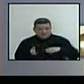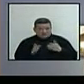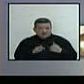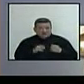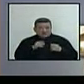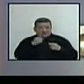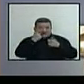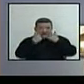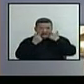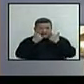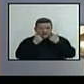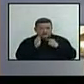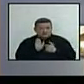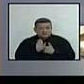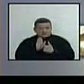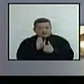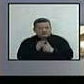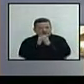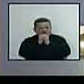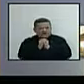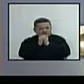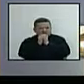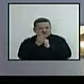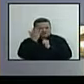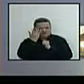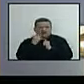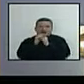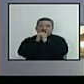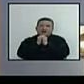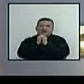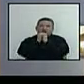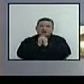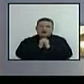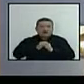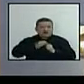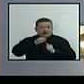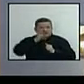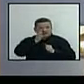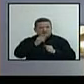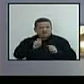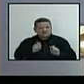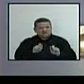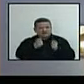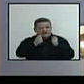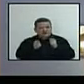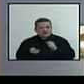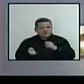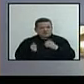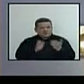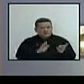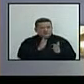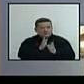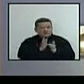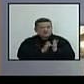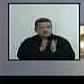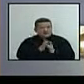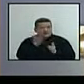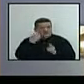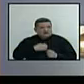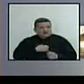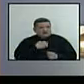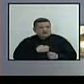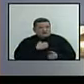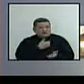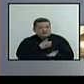lágrimas, presentó oraciones y súplicas al que podía salvarlo de la muerte, cuando en su angustia fue